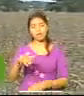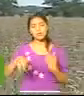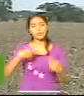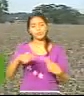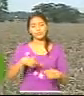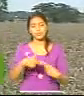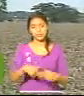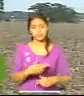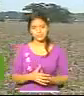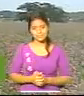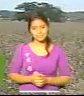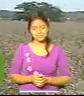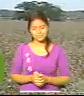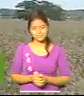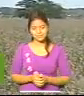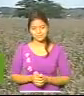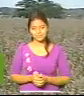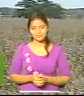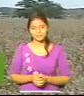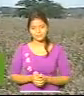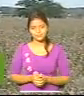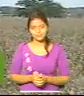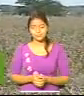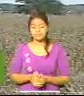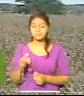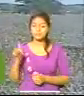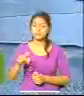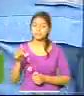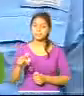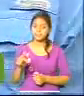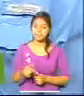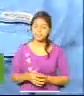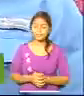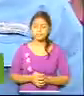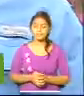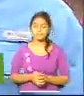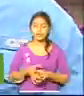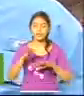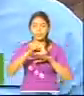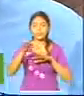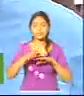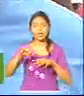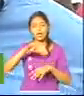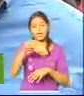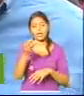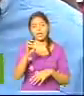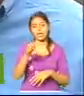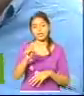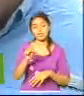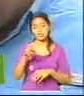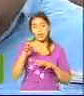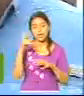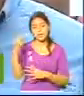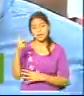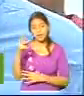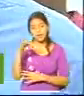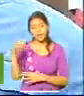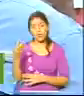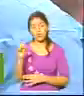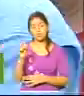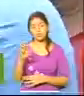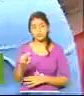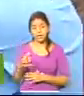revolución. Así es. Bueno, compañeros, desde acá, desde municipio Jesús Enrique Lozada, parroquia José Ramón